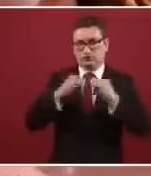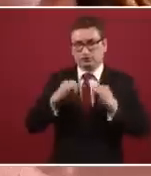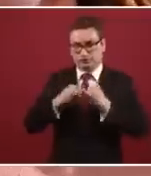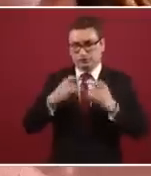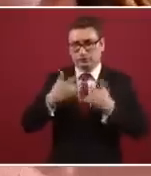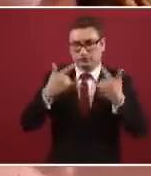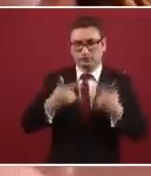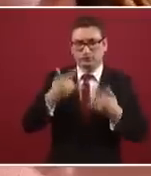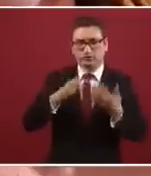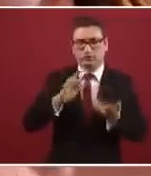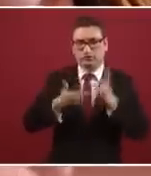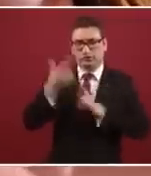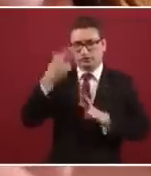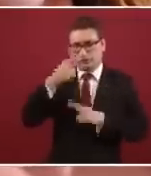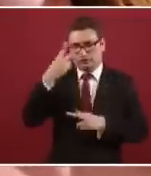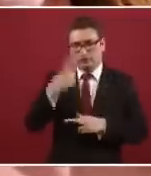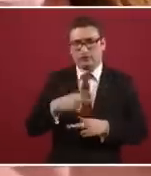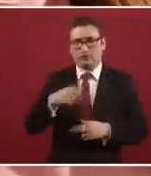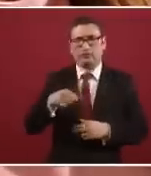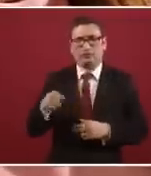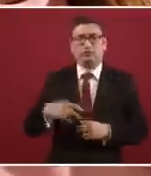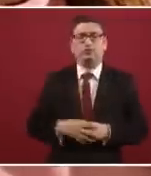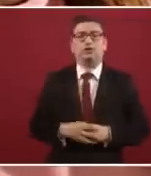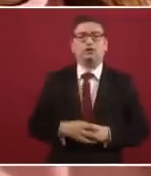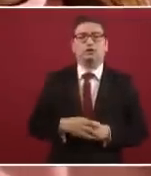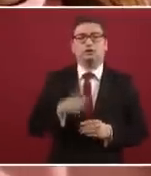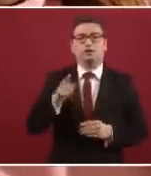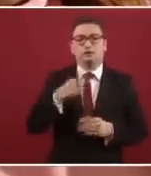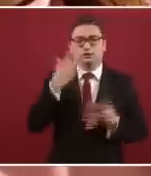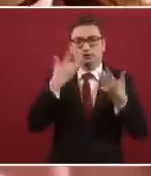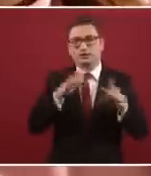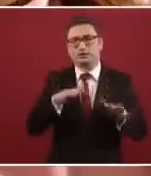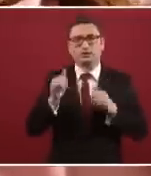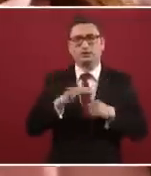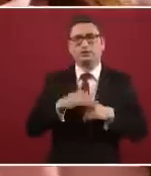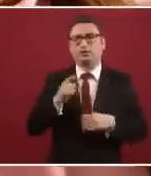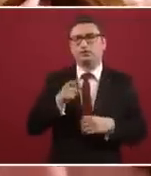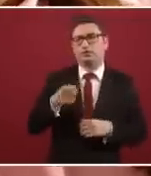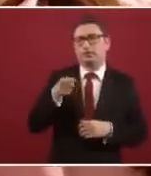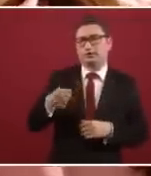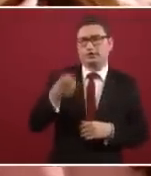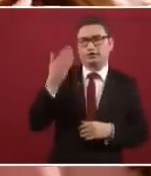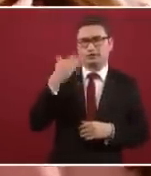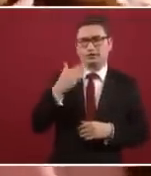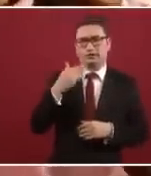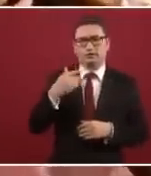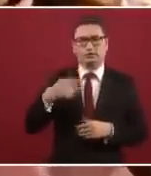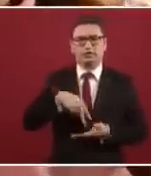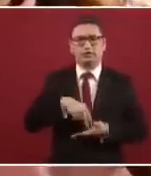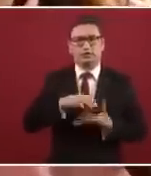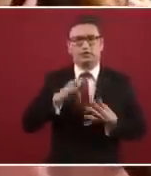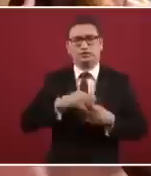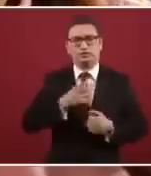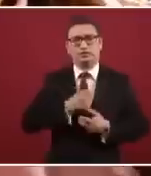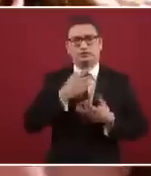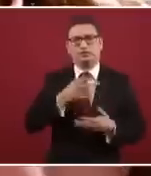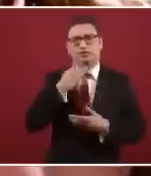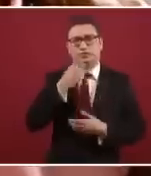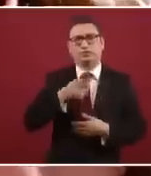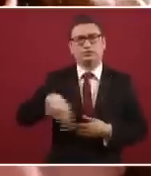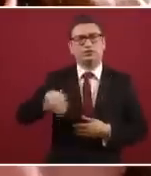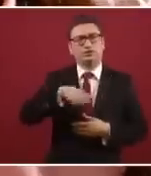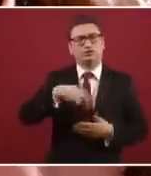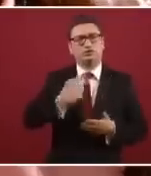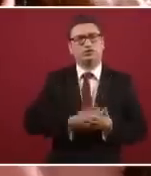Revoluciones de México, un nombre un poco largo, por esas declaraciones que dio la semana pasada sobre que eran unos